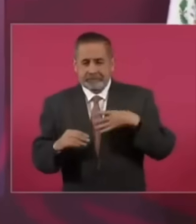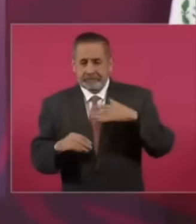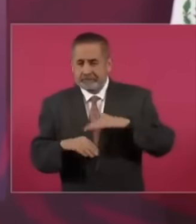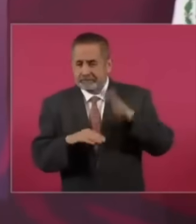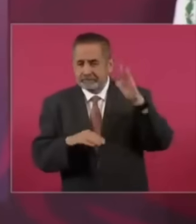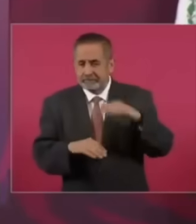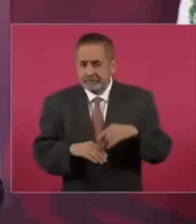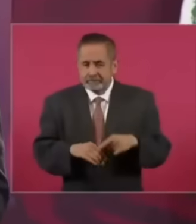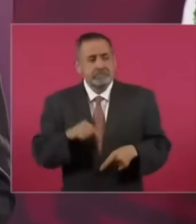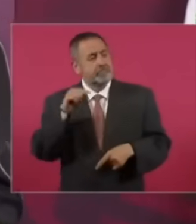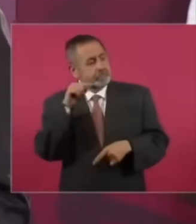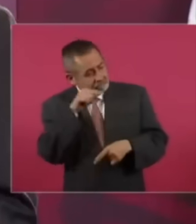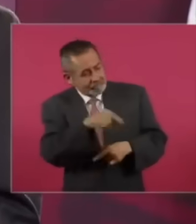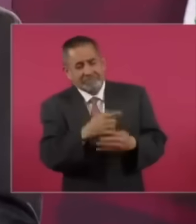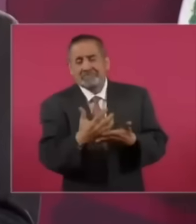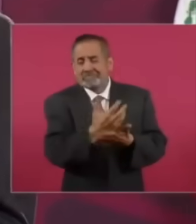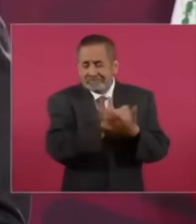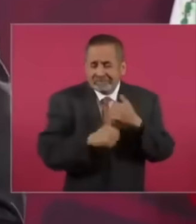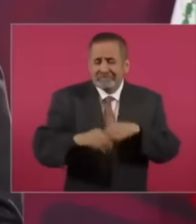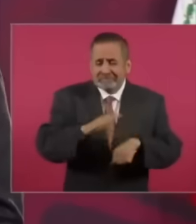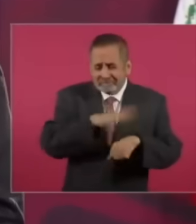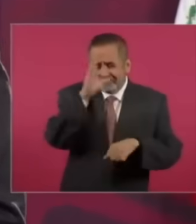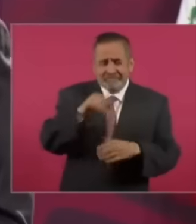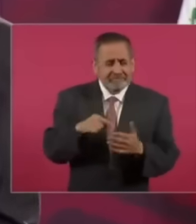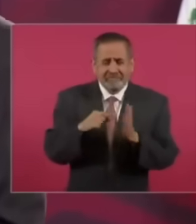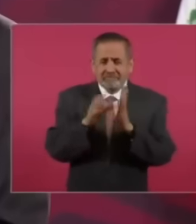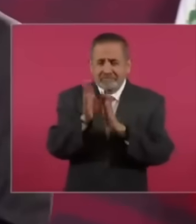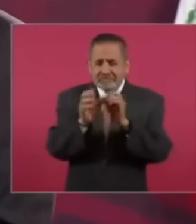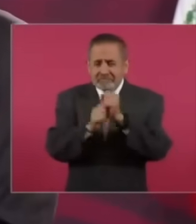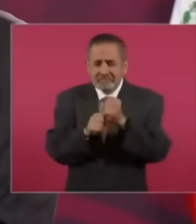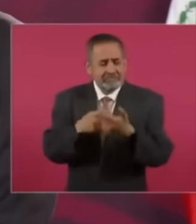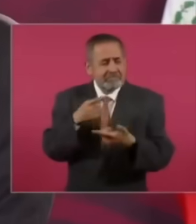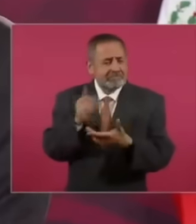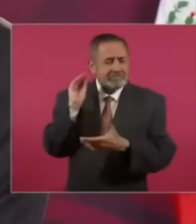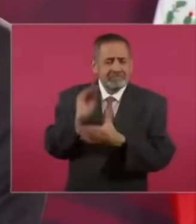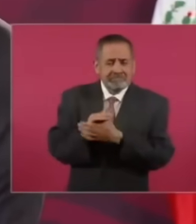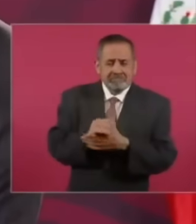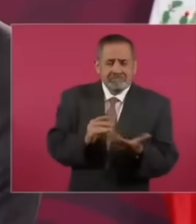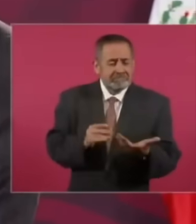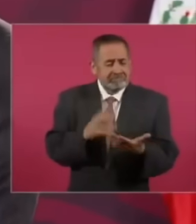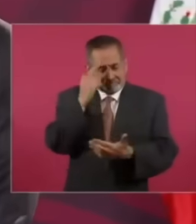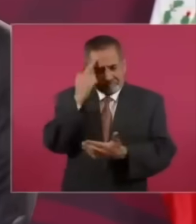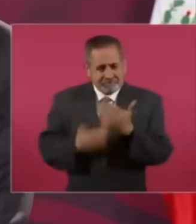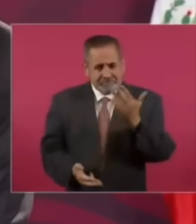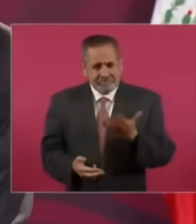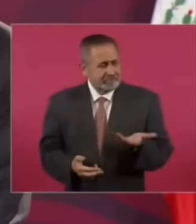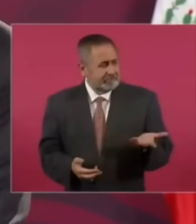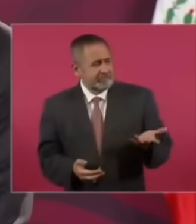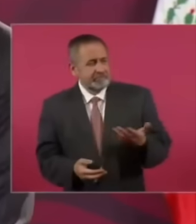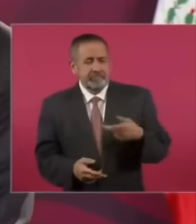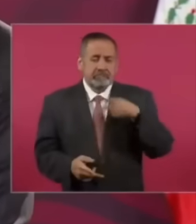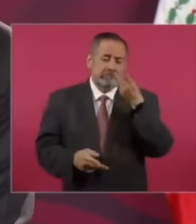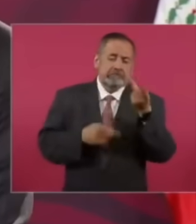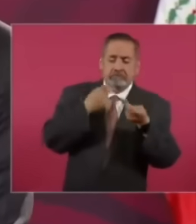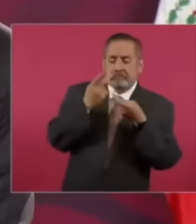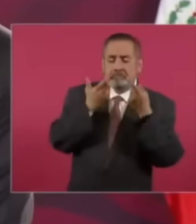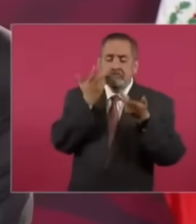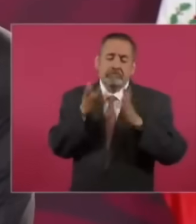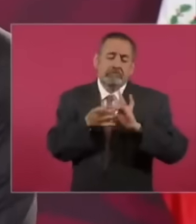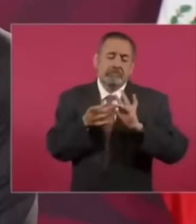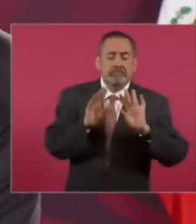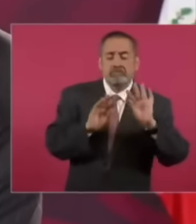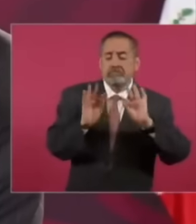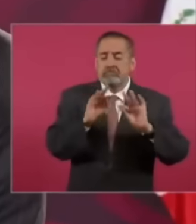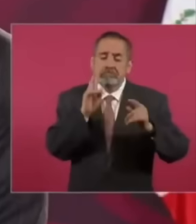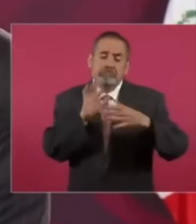ganan más que el presidente violan la constitución con argucias legaloides